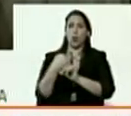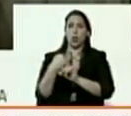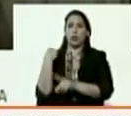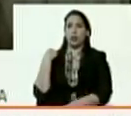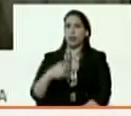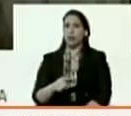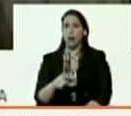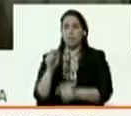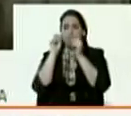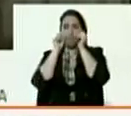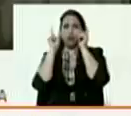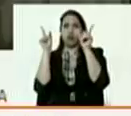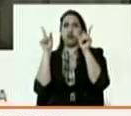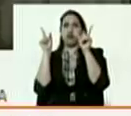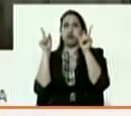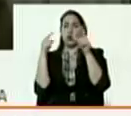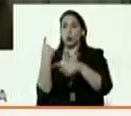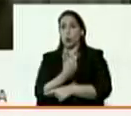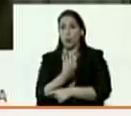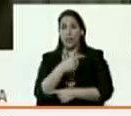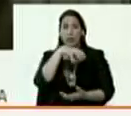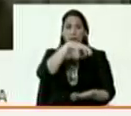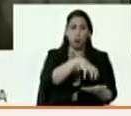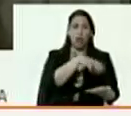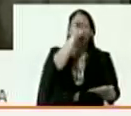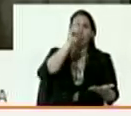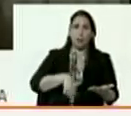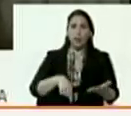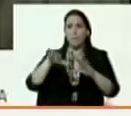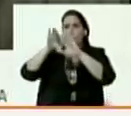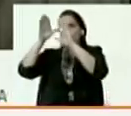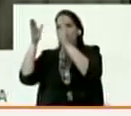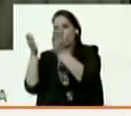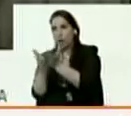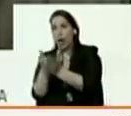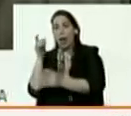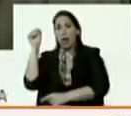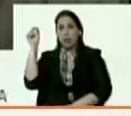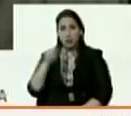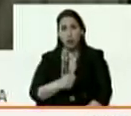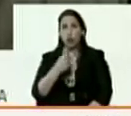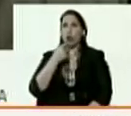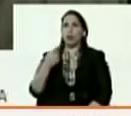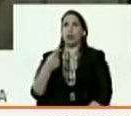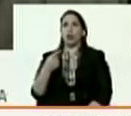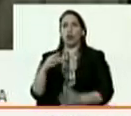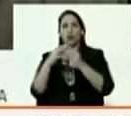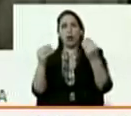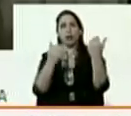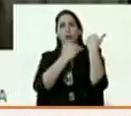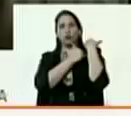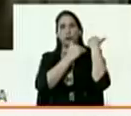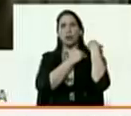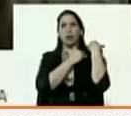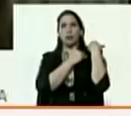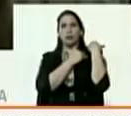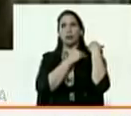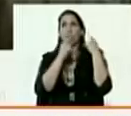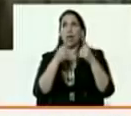un impacto no solamente regional, sino también mundial. Así lo digo con toda responsabilidad. Así